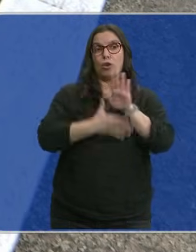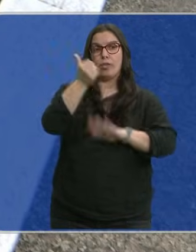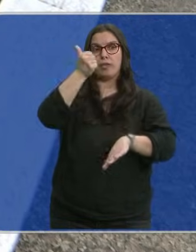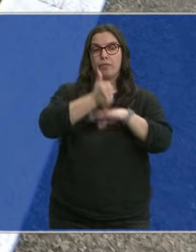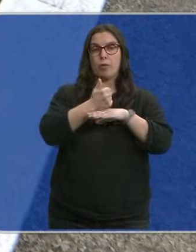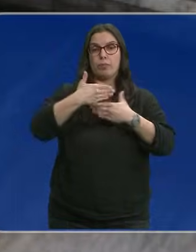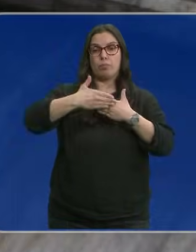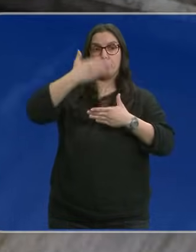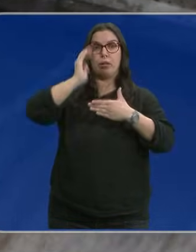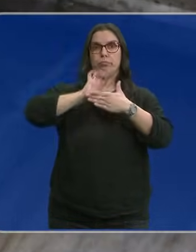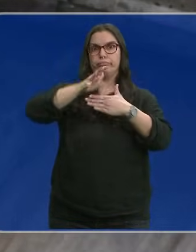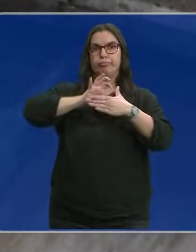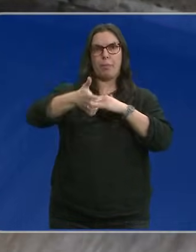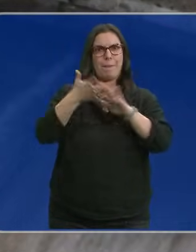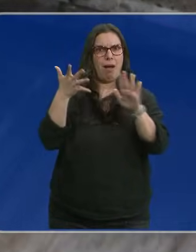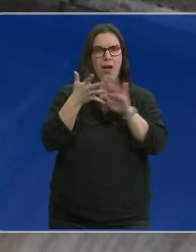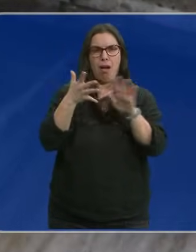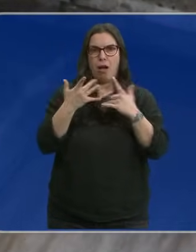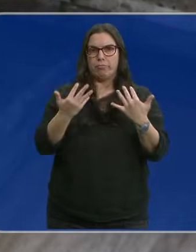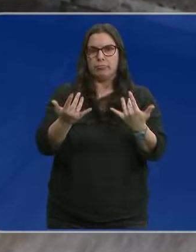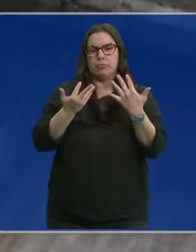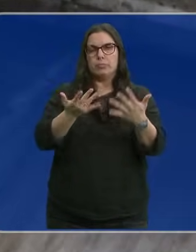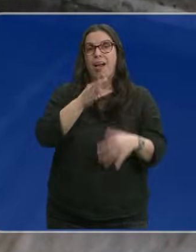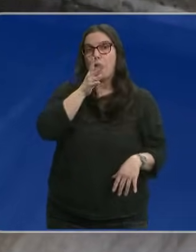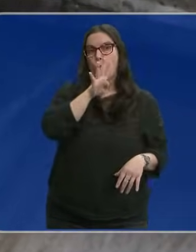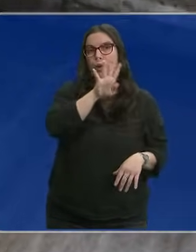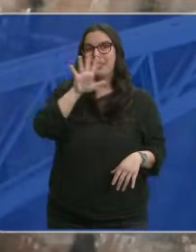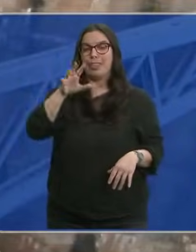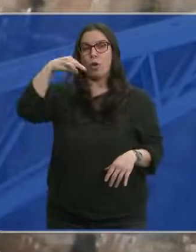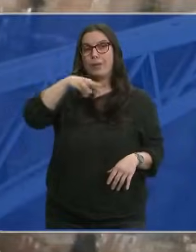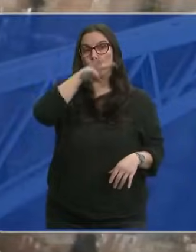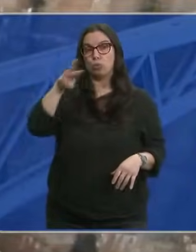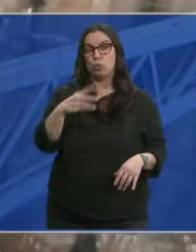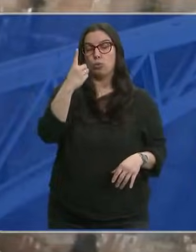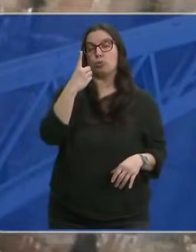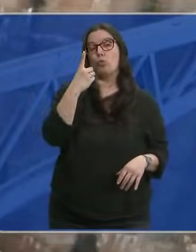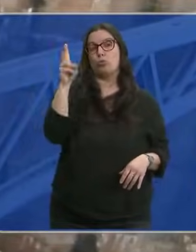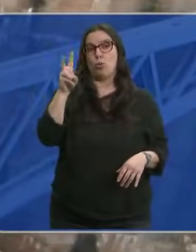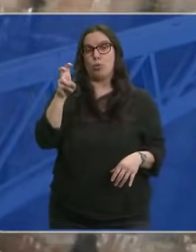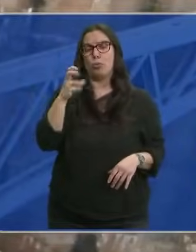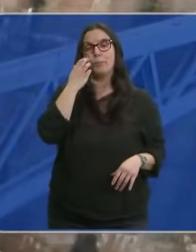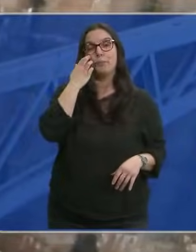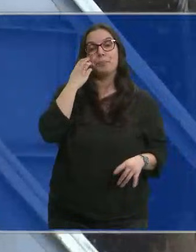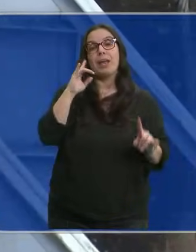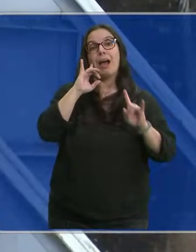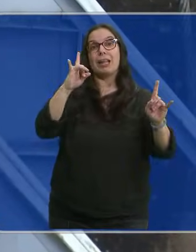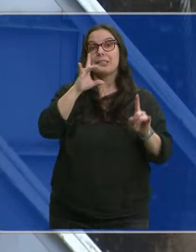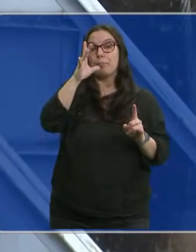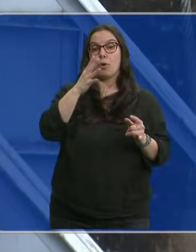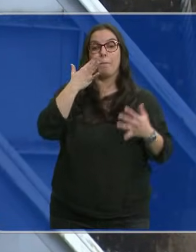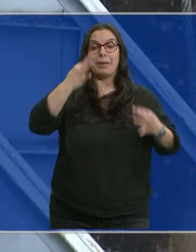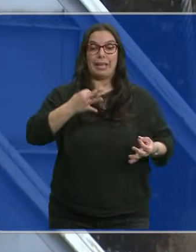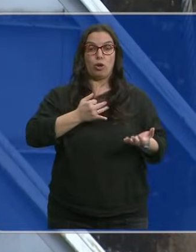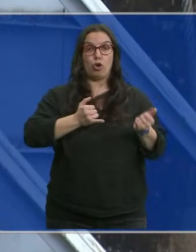a aumentar el ritmo de desembalse, que se sitúa ahora en 45 metros cúbicos de agua por segundo. Las alertas por riesgo de